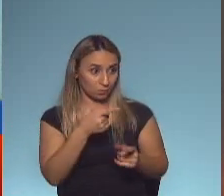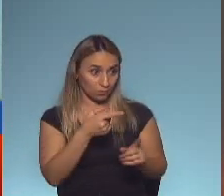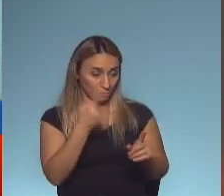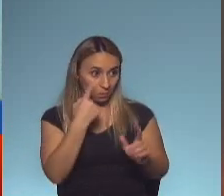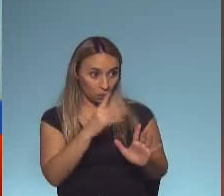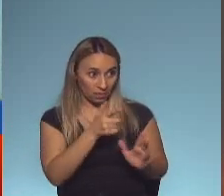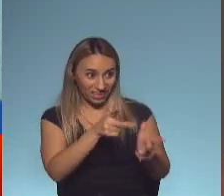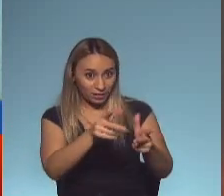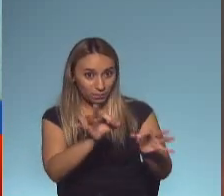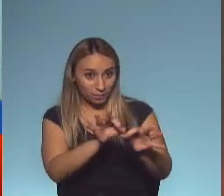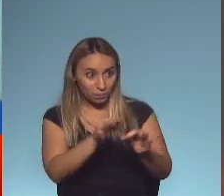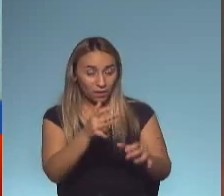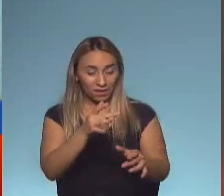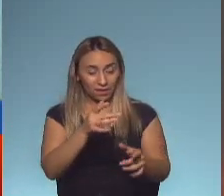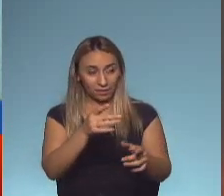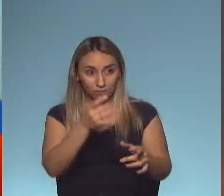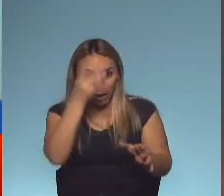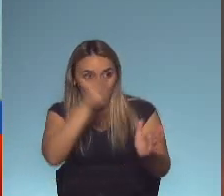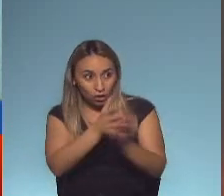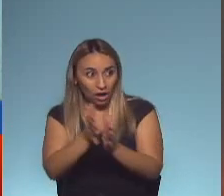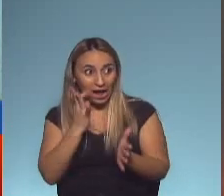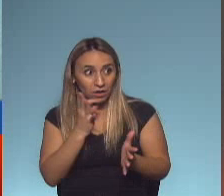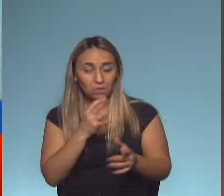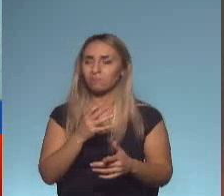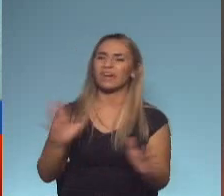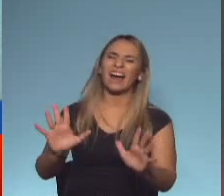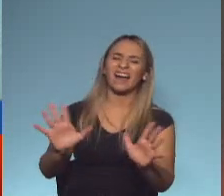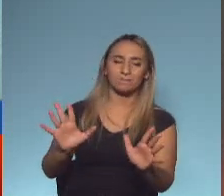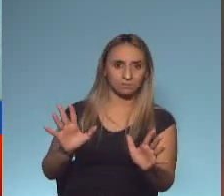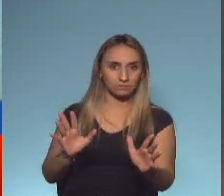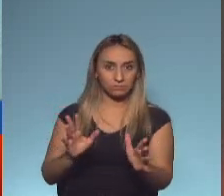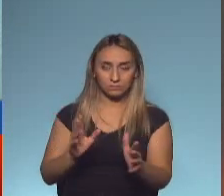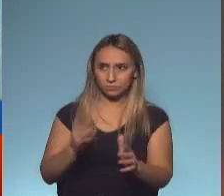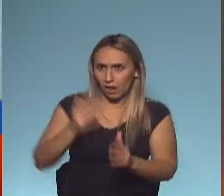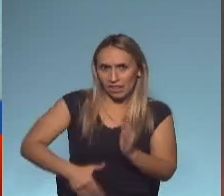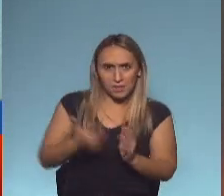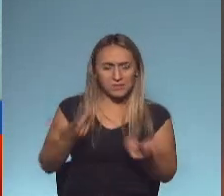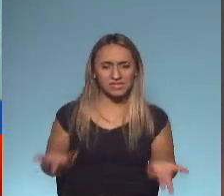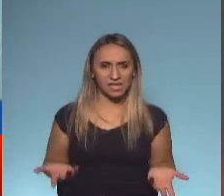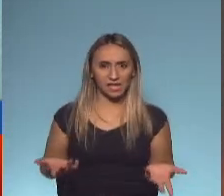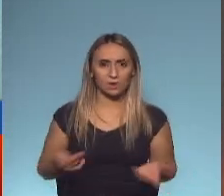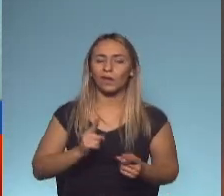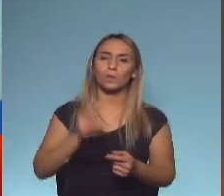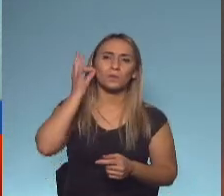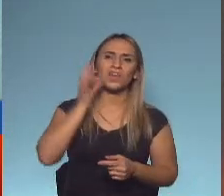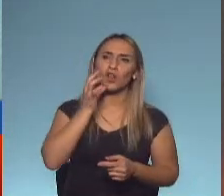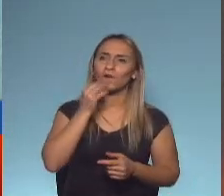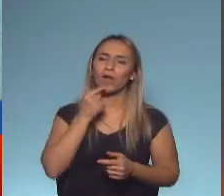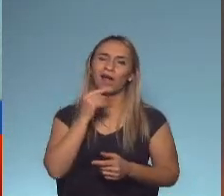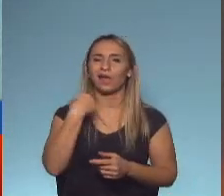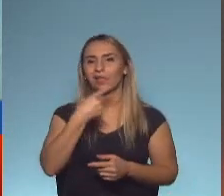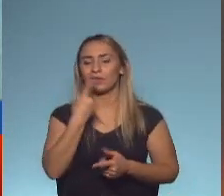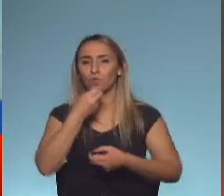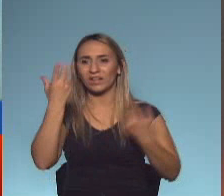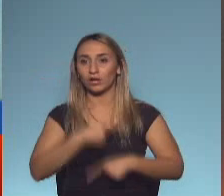disculpas. No puede no haber límite, no se puede decir cualquier cosa por tener un micrófono. Lo